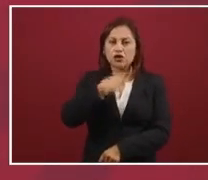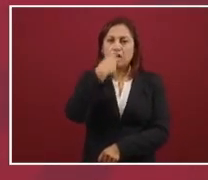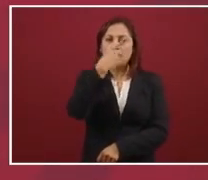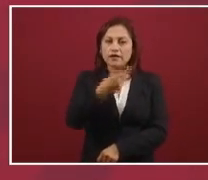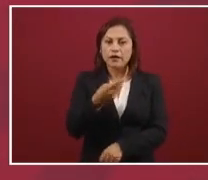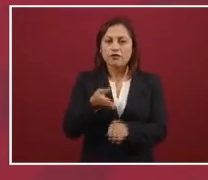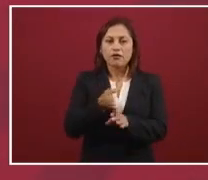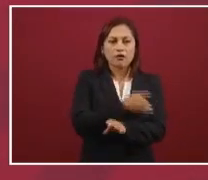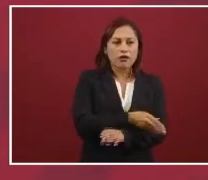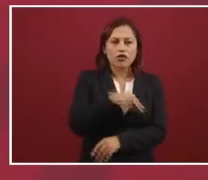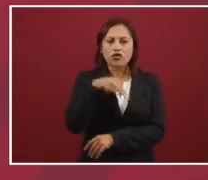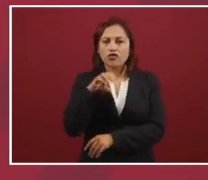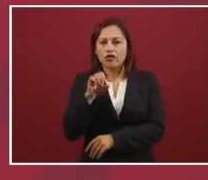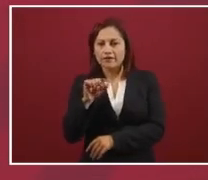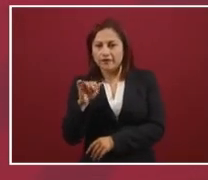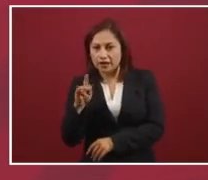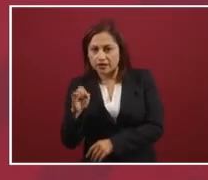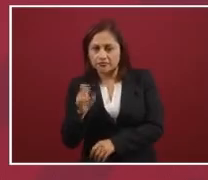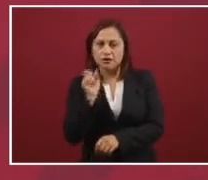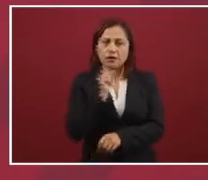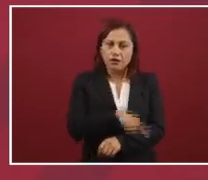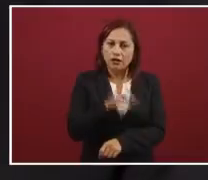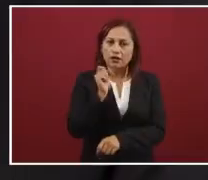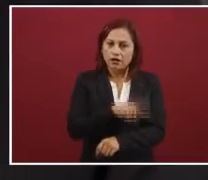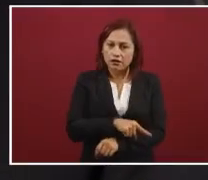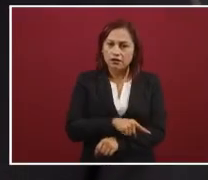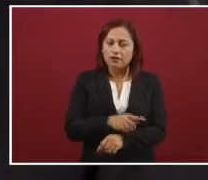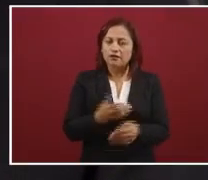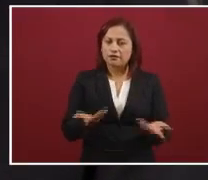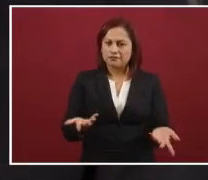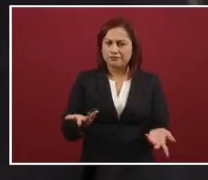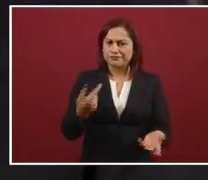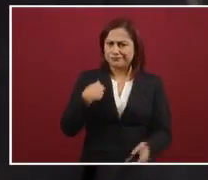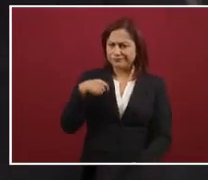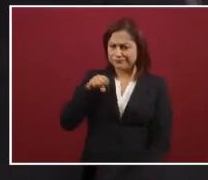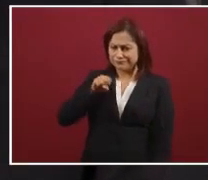porque es sinónimo